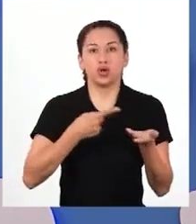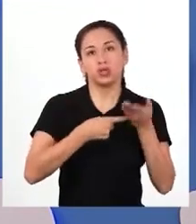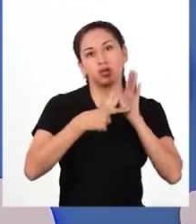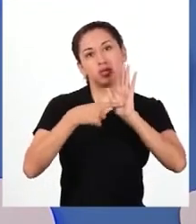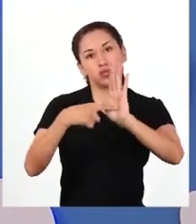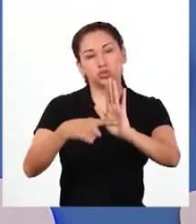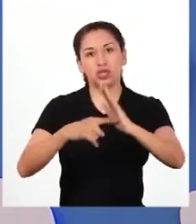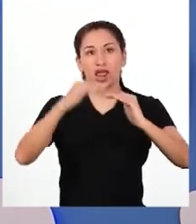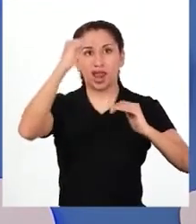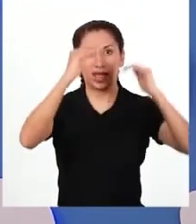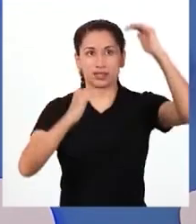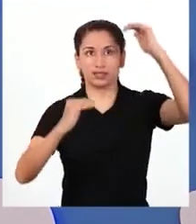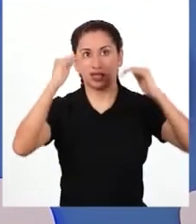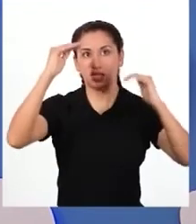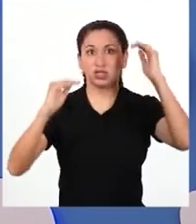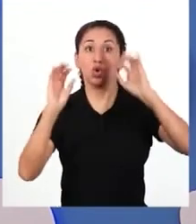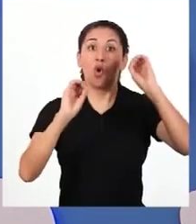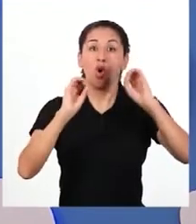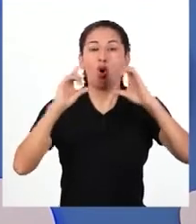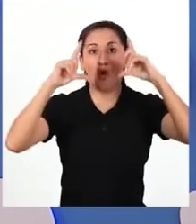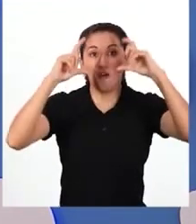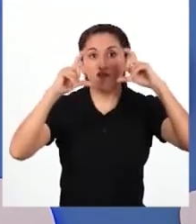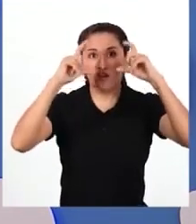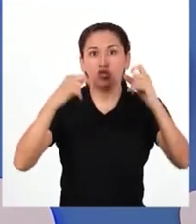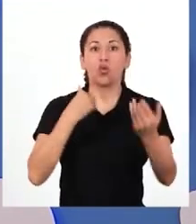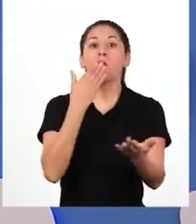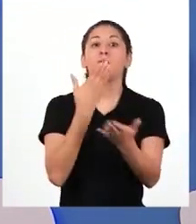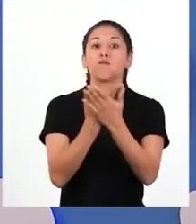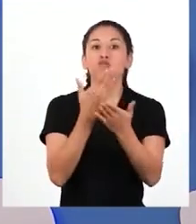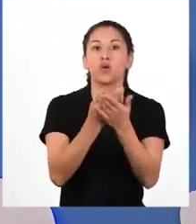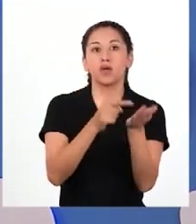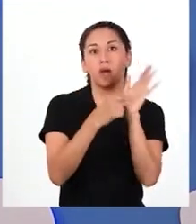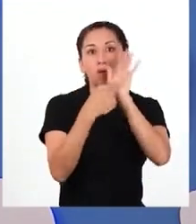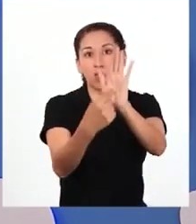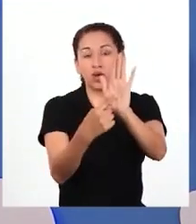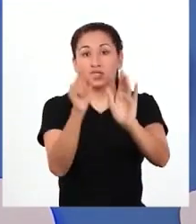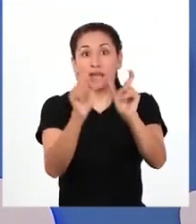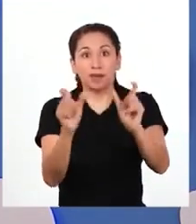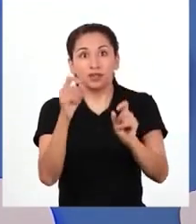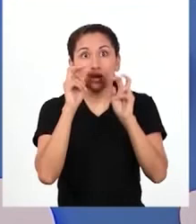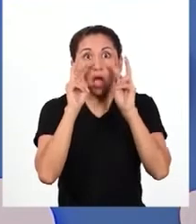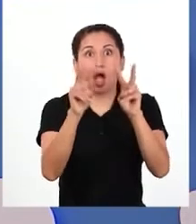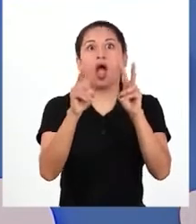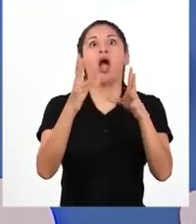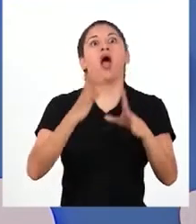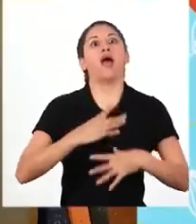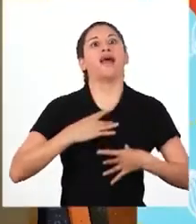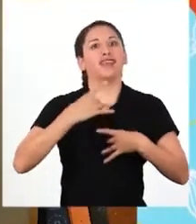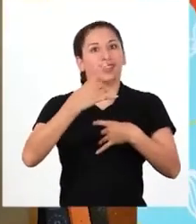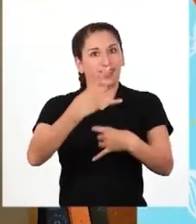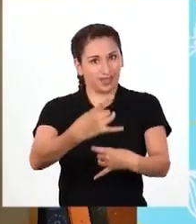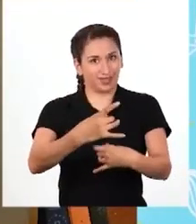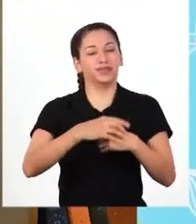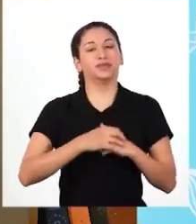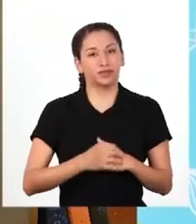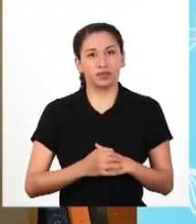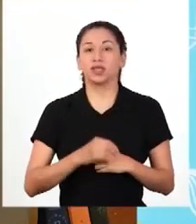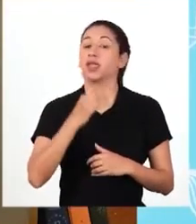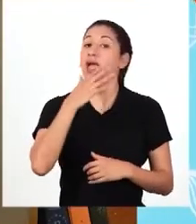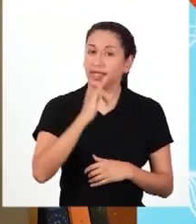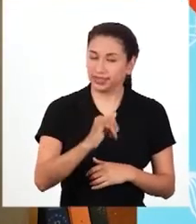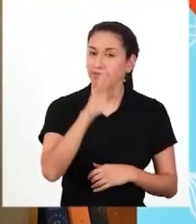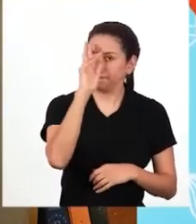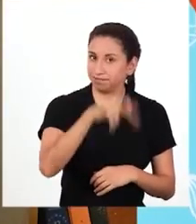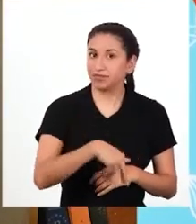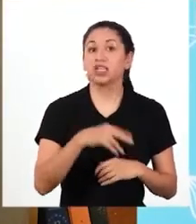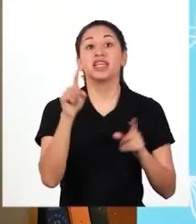estadísticos o fotos que evidencian lo que estoy diciendo para que el público le preste atención. Así es.